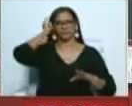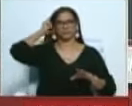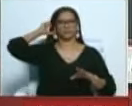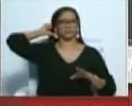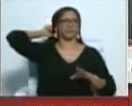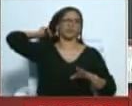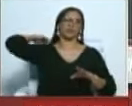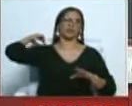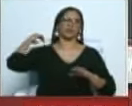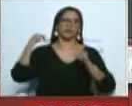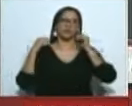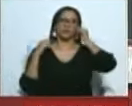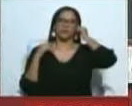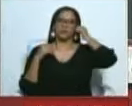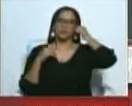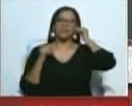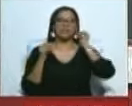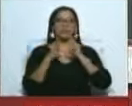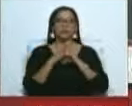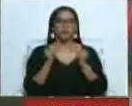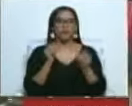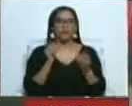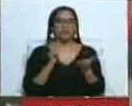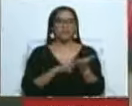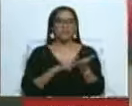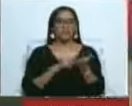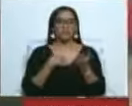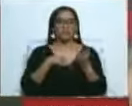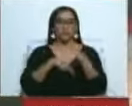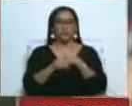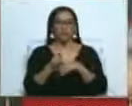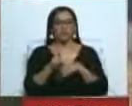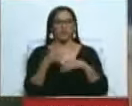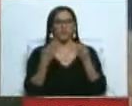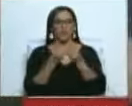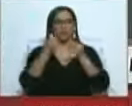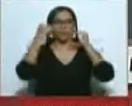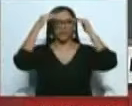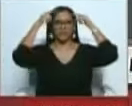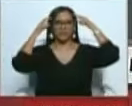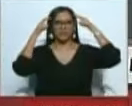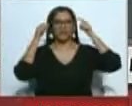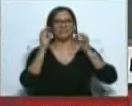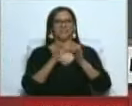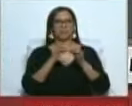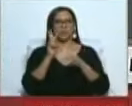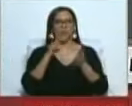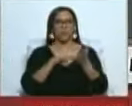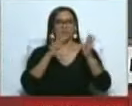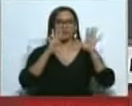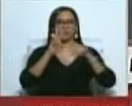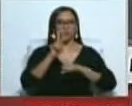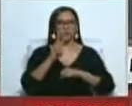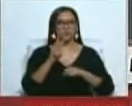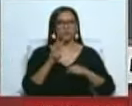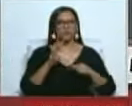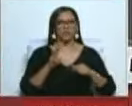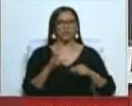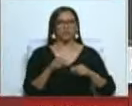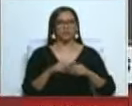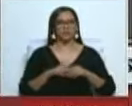vida que yo he ido a San Fernando de Apure, acompañando al comandante Chávez, aquel septiembre de 2012. Claro.